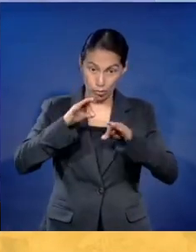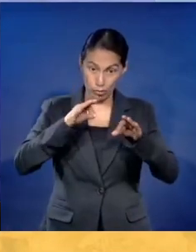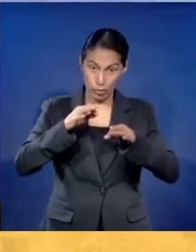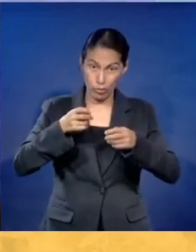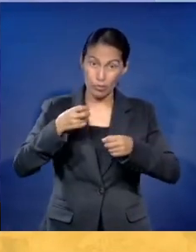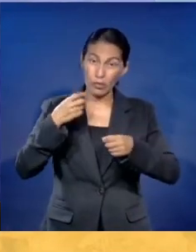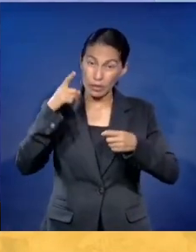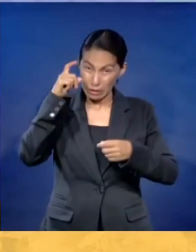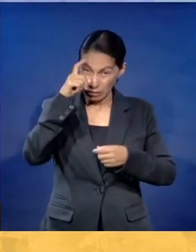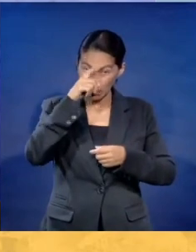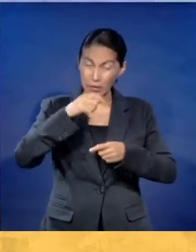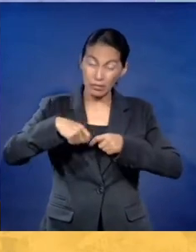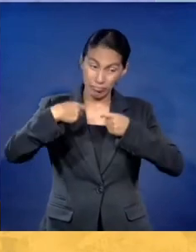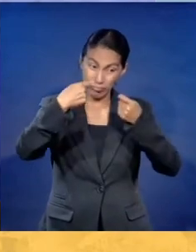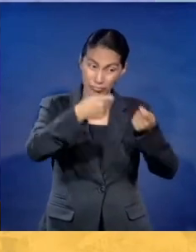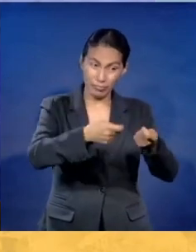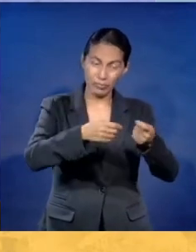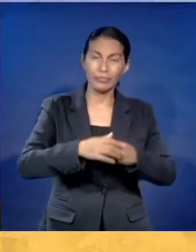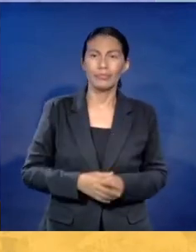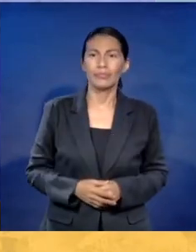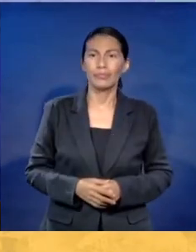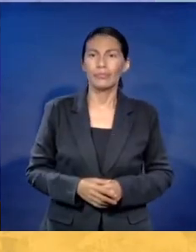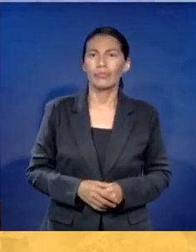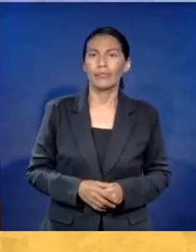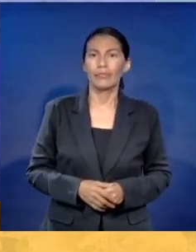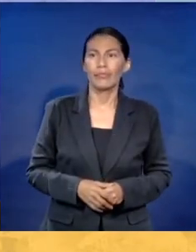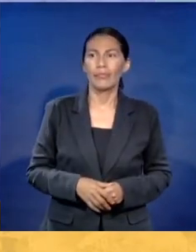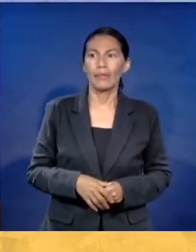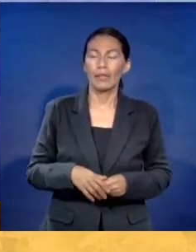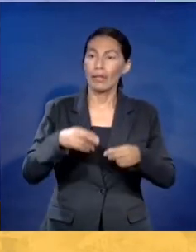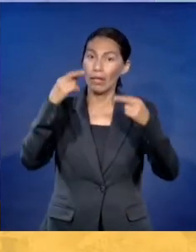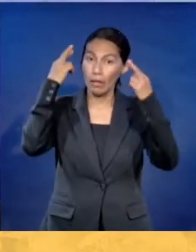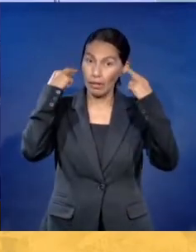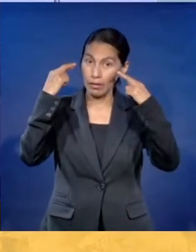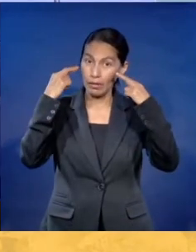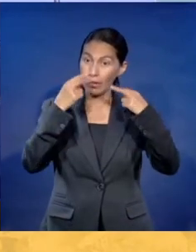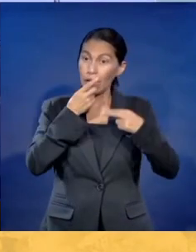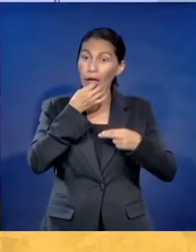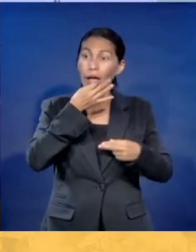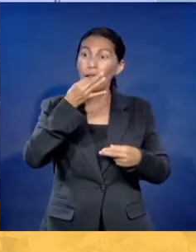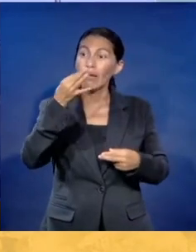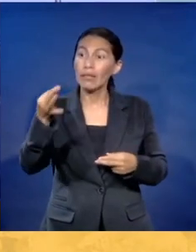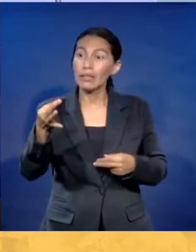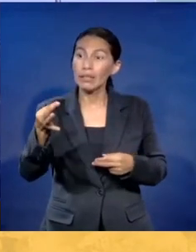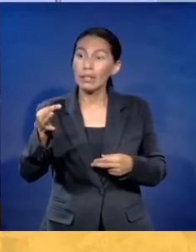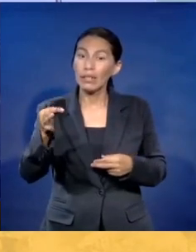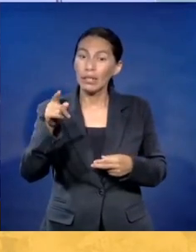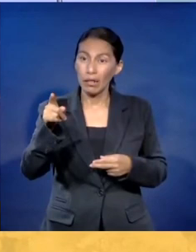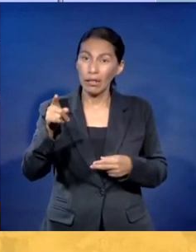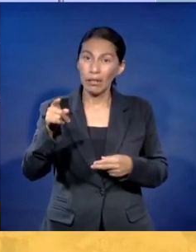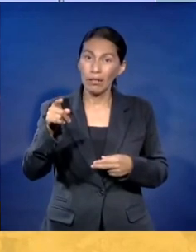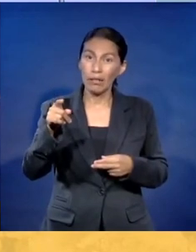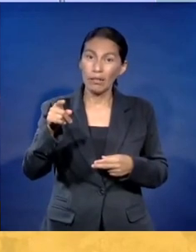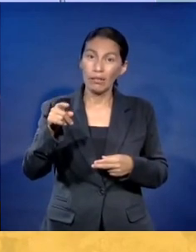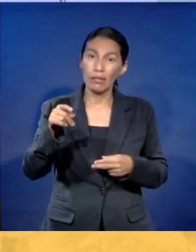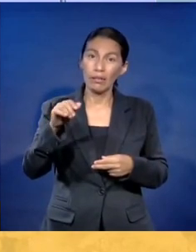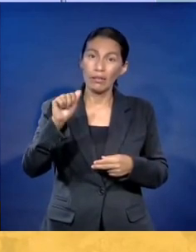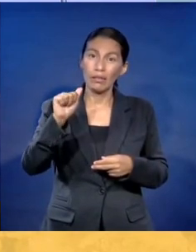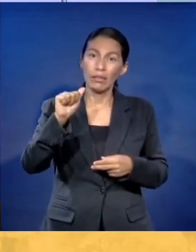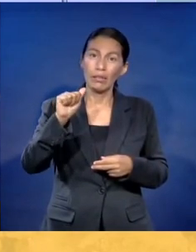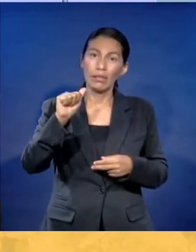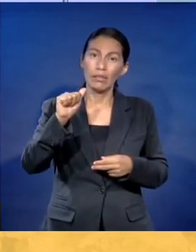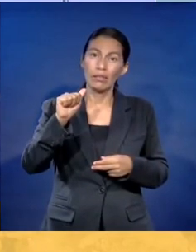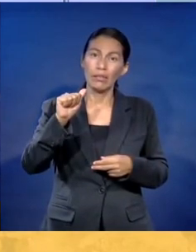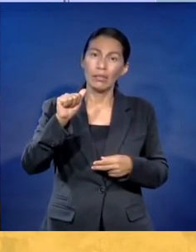natán tiene que decirle al rey al rey que acaba de adulterar Yo me imagino a natán cuando recibes esa misión dice Ay señor